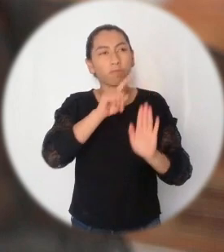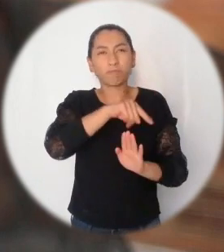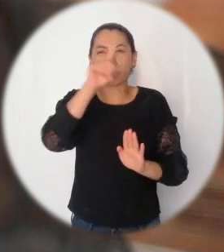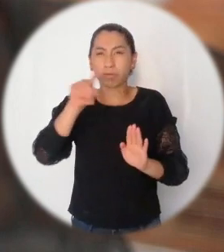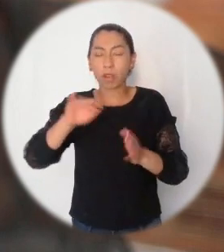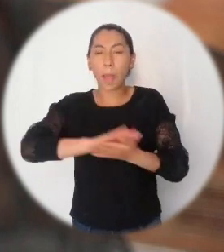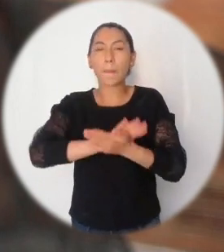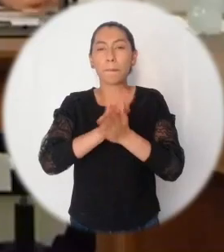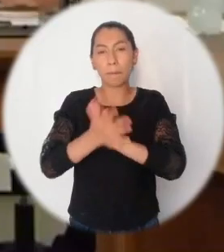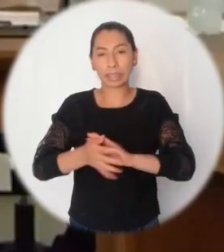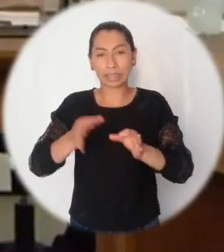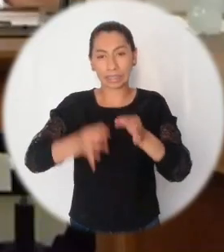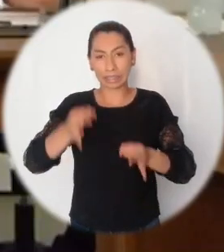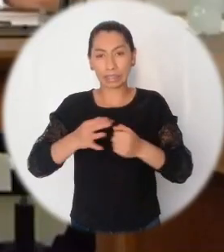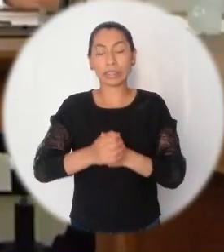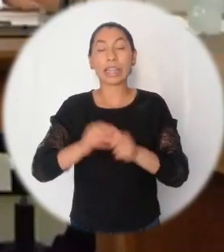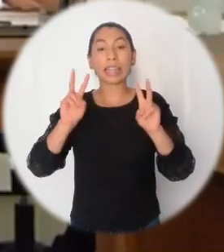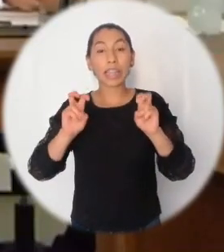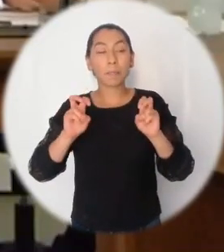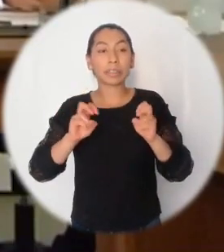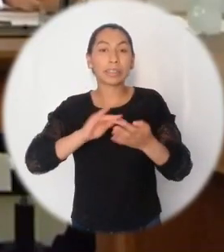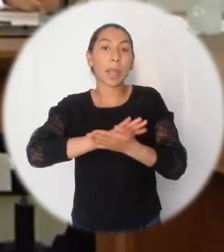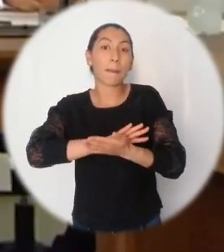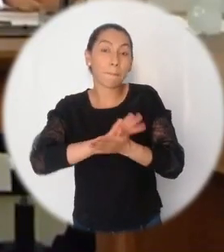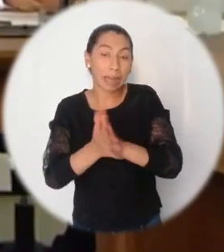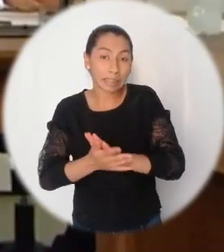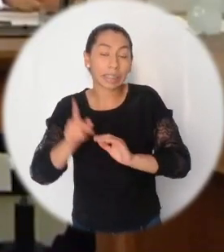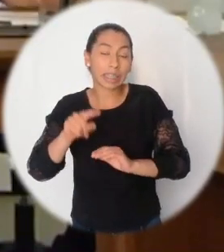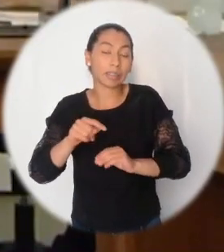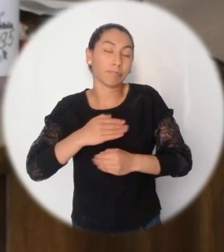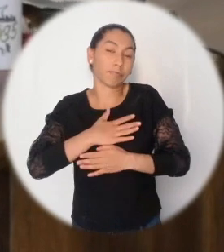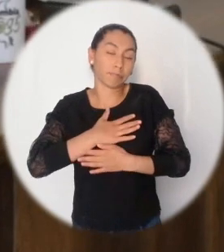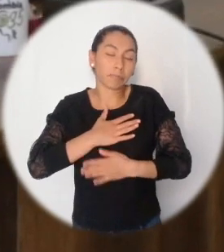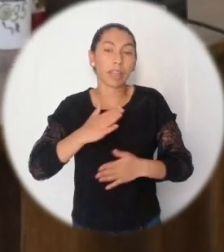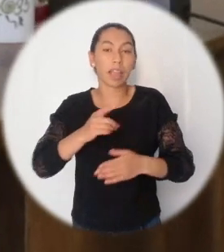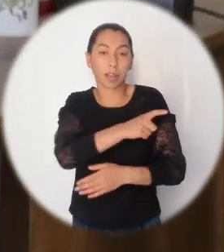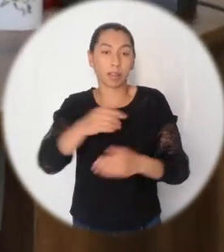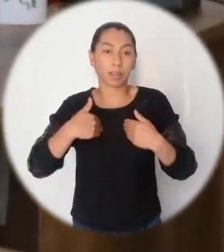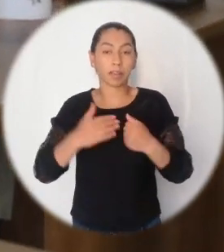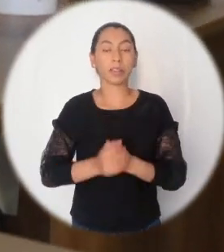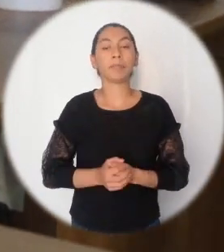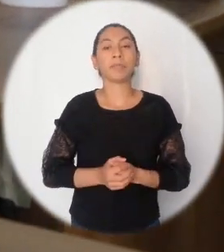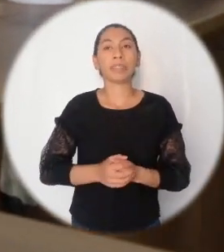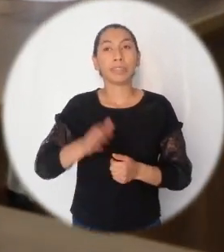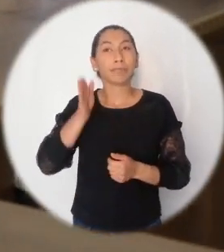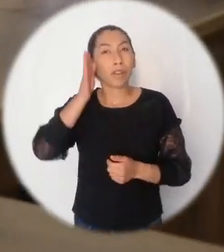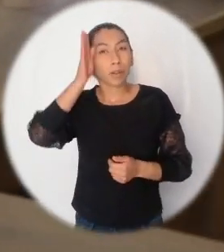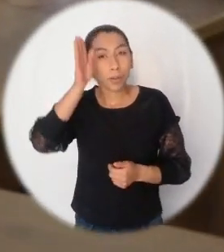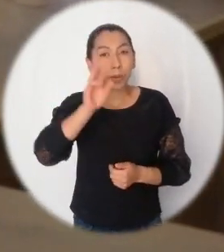un balance de la política de paz con legalidad en los temas de atención y reparación a víctimas. La proyección que tiene la Unidad para las Víctimas